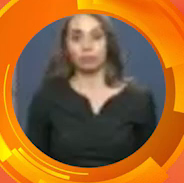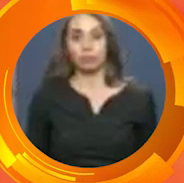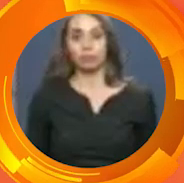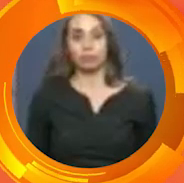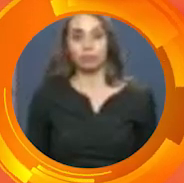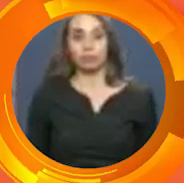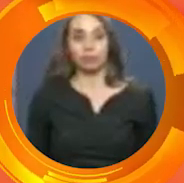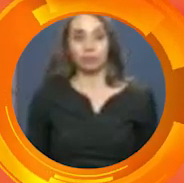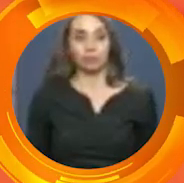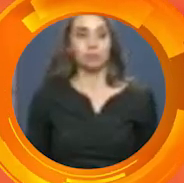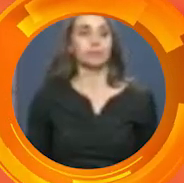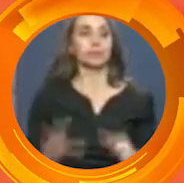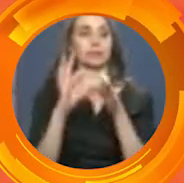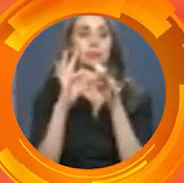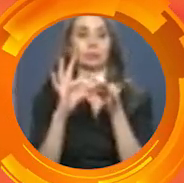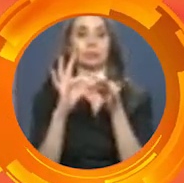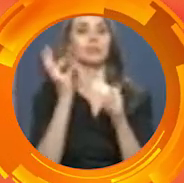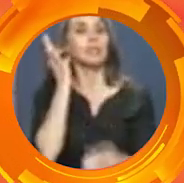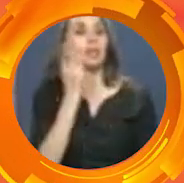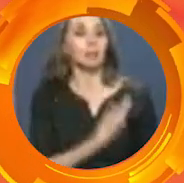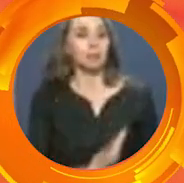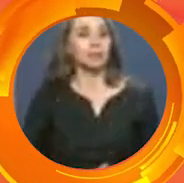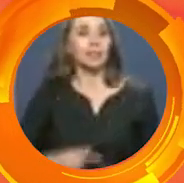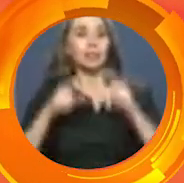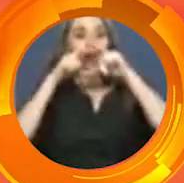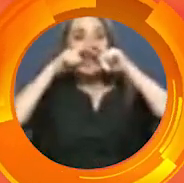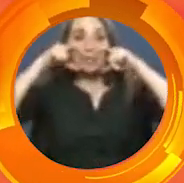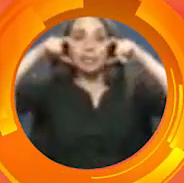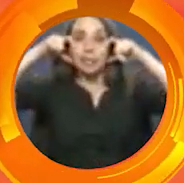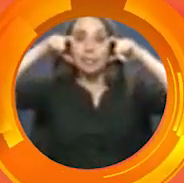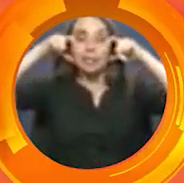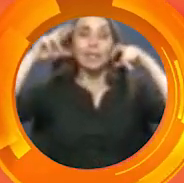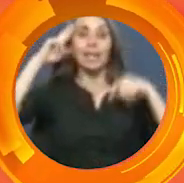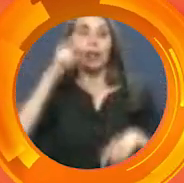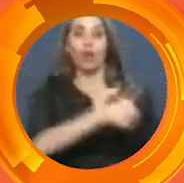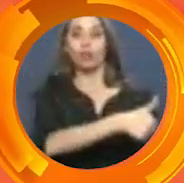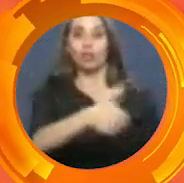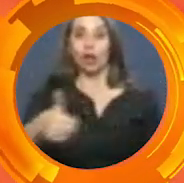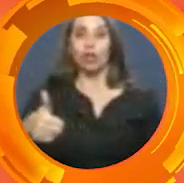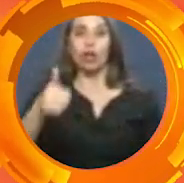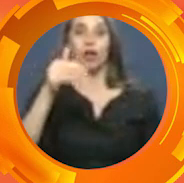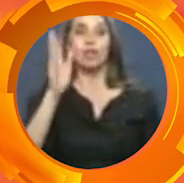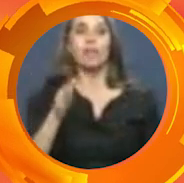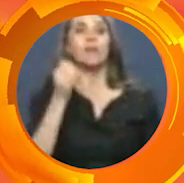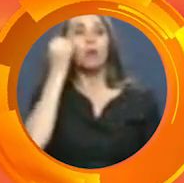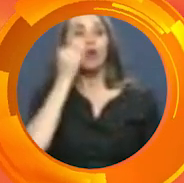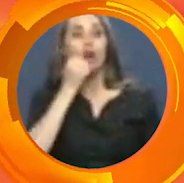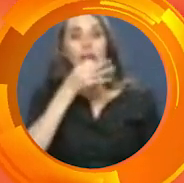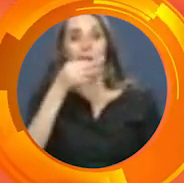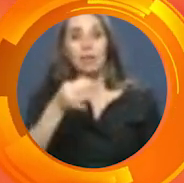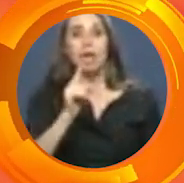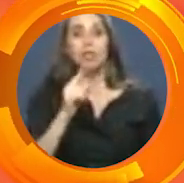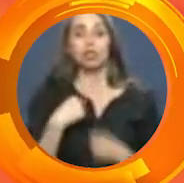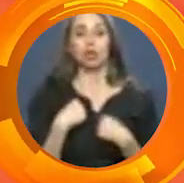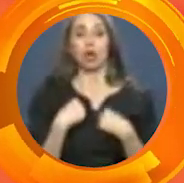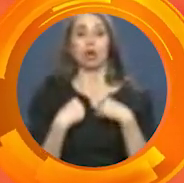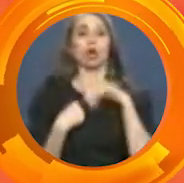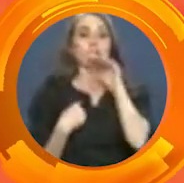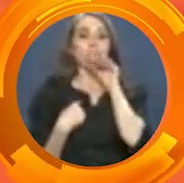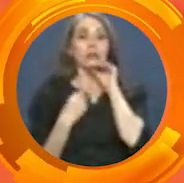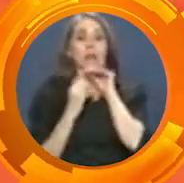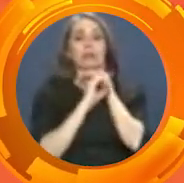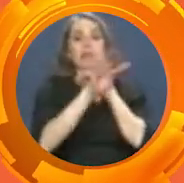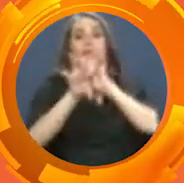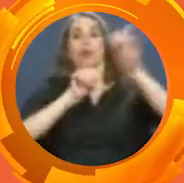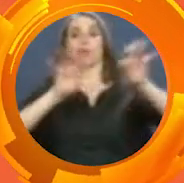Gracias, señora presidenta. Tengo puesta esta mascarilla para que recordar a todos que tenemos que, con cariño, no contagiar y proteger